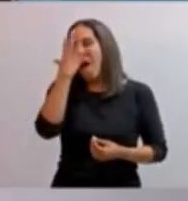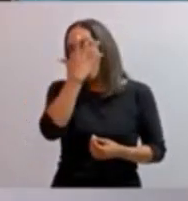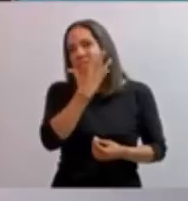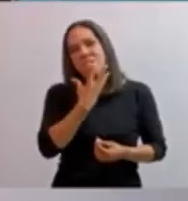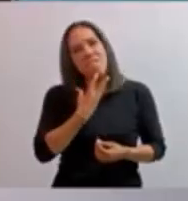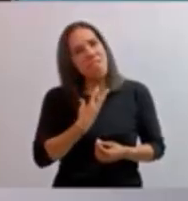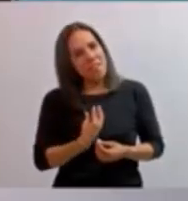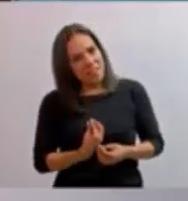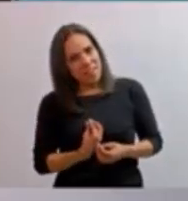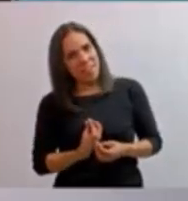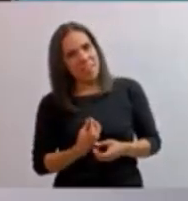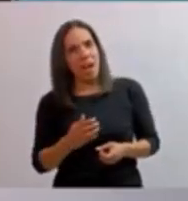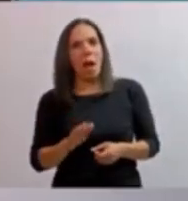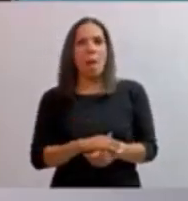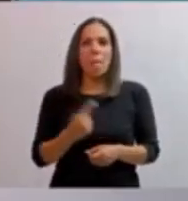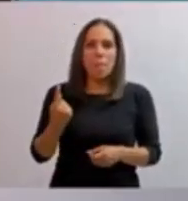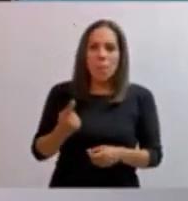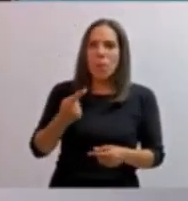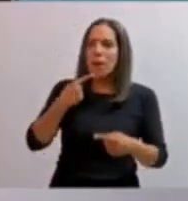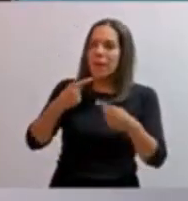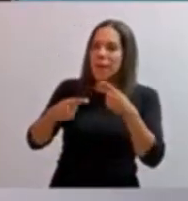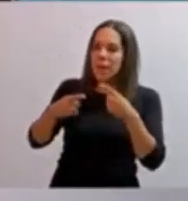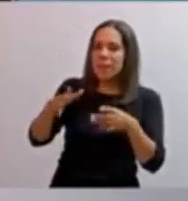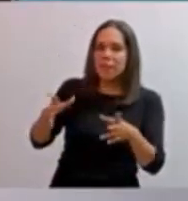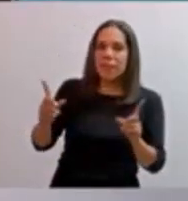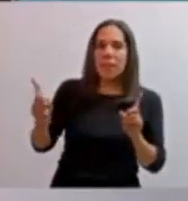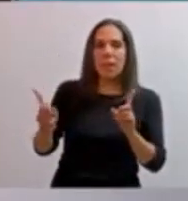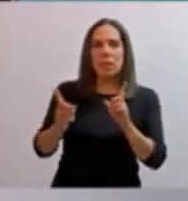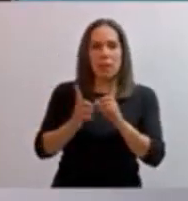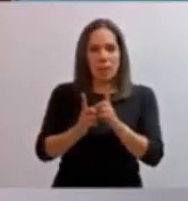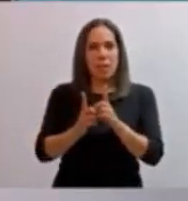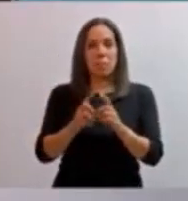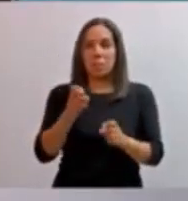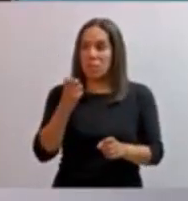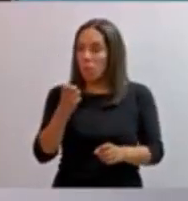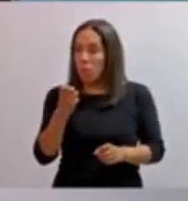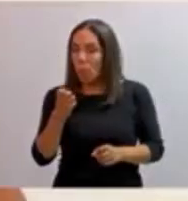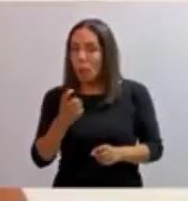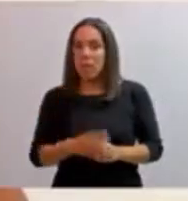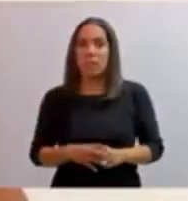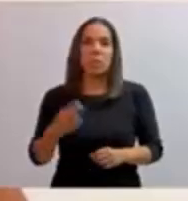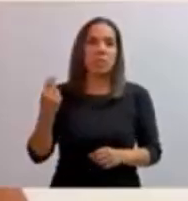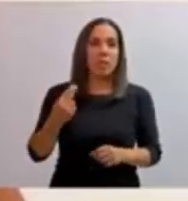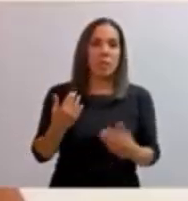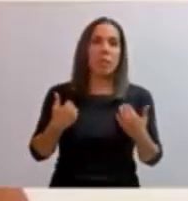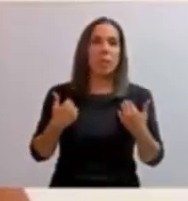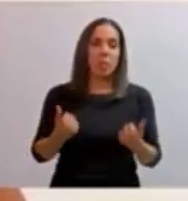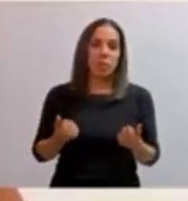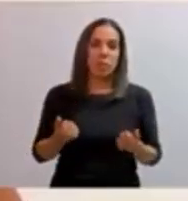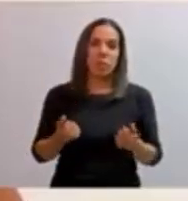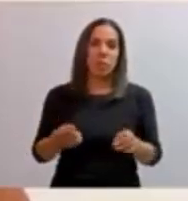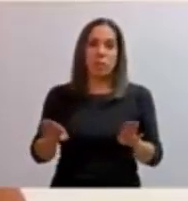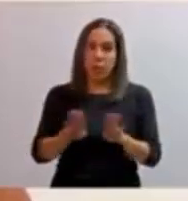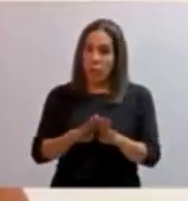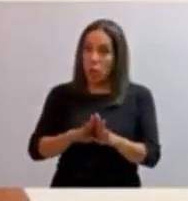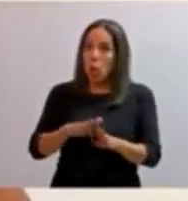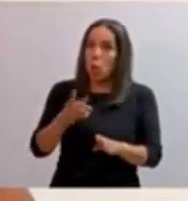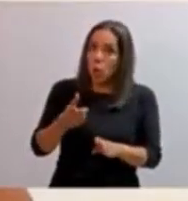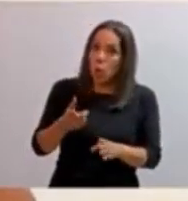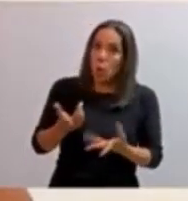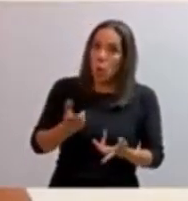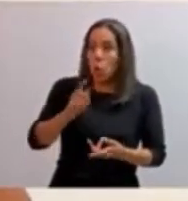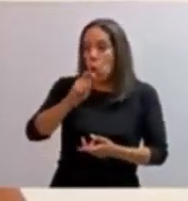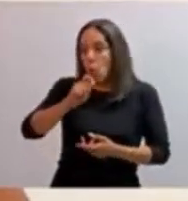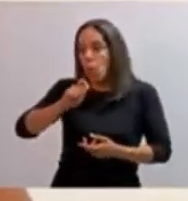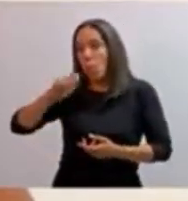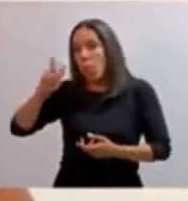de establecer un diálogo. Precisamente por estos procesos que la maestra Irene menciona de profesionalización